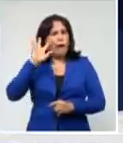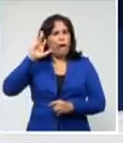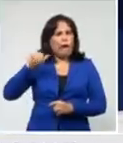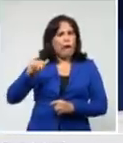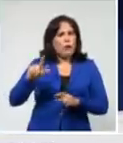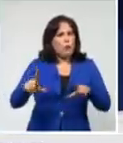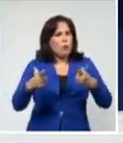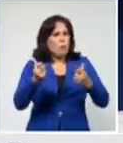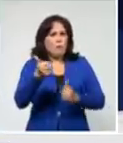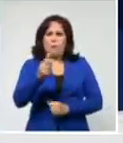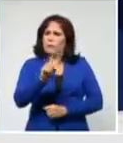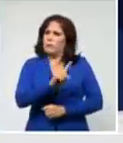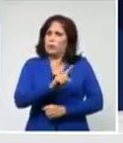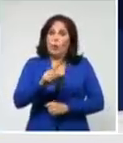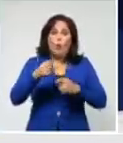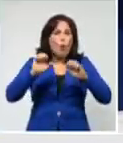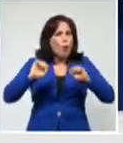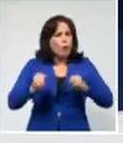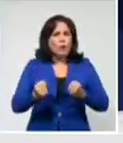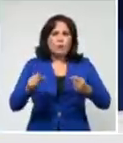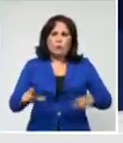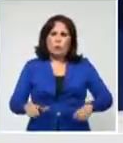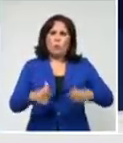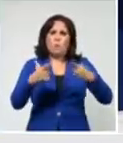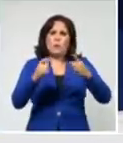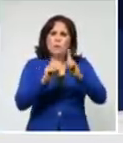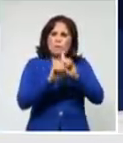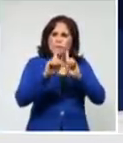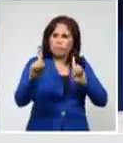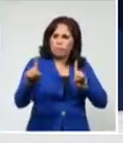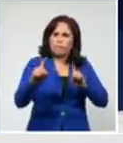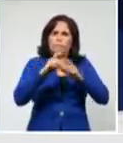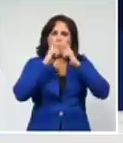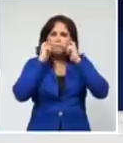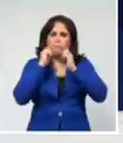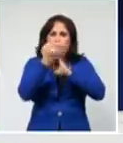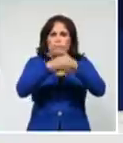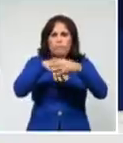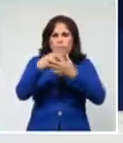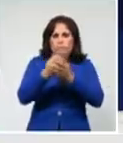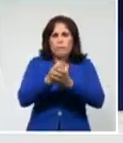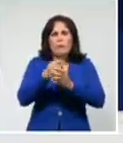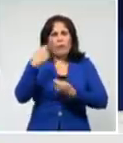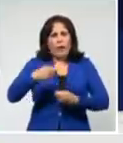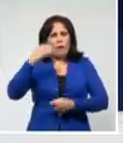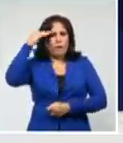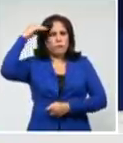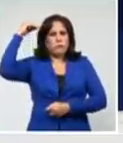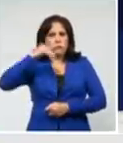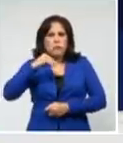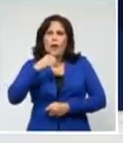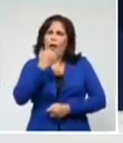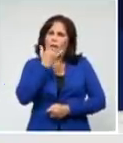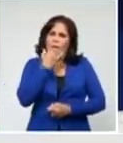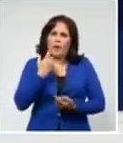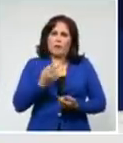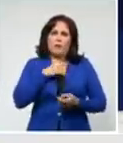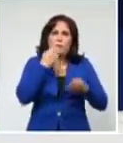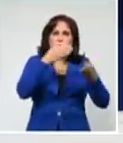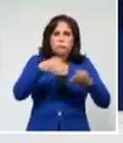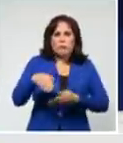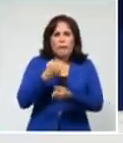incumplidoras, porque realmente no tienen conciencia del daño que le hacen